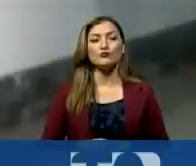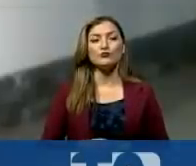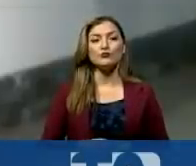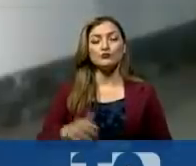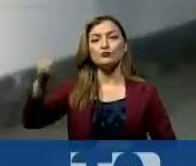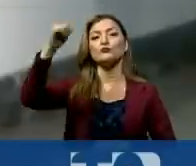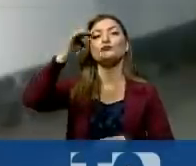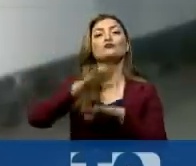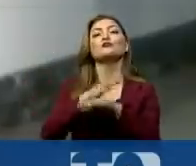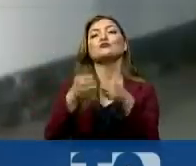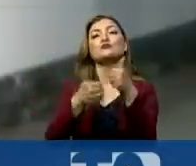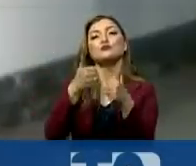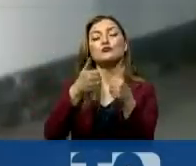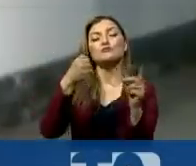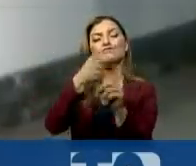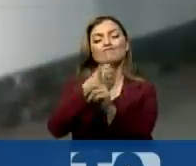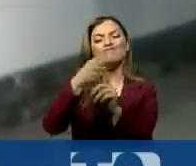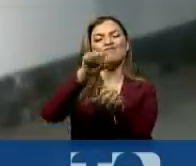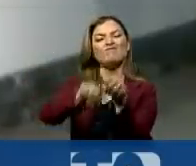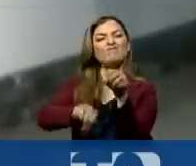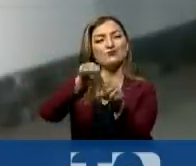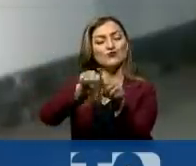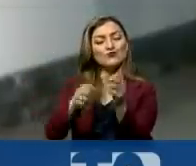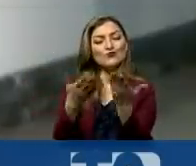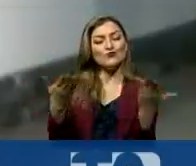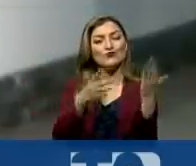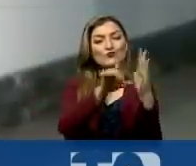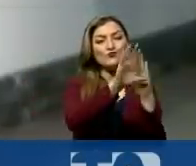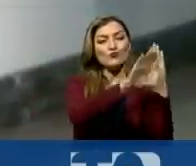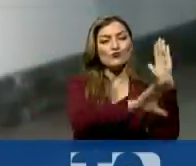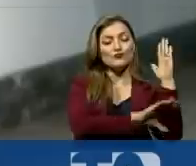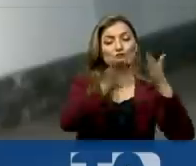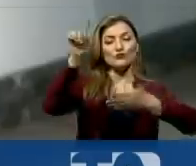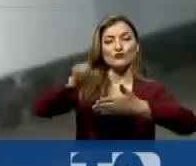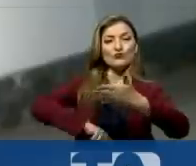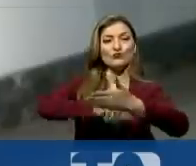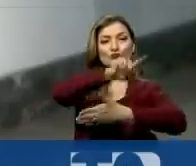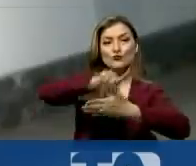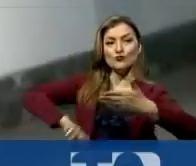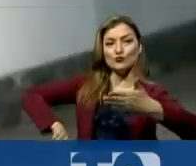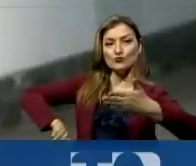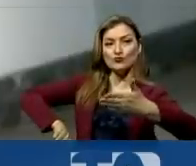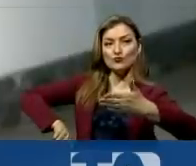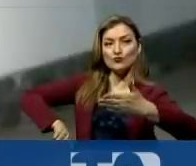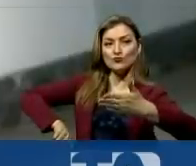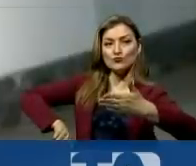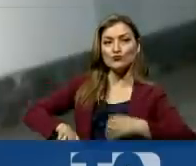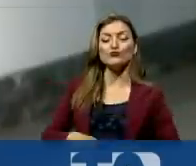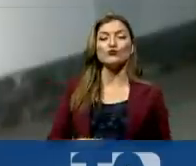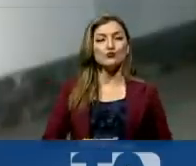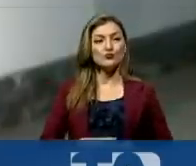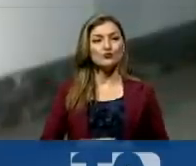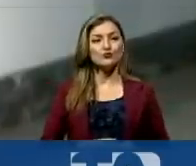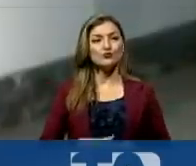produjeron actos vandálicos que están prohibidos por la constitución y las leyes detrás de estos